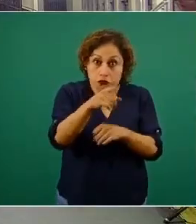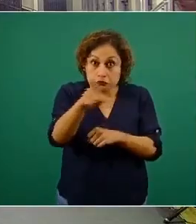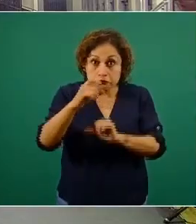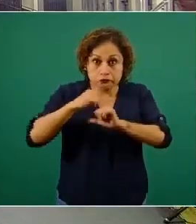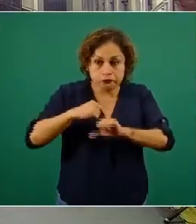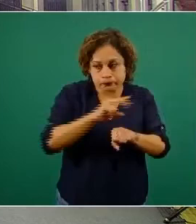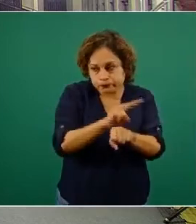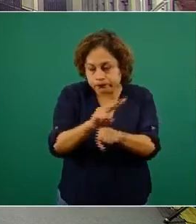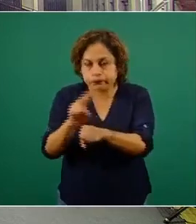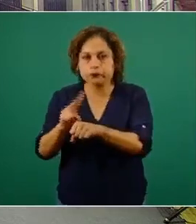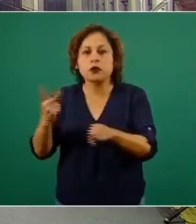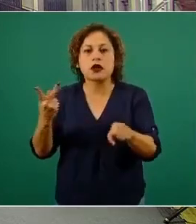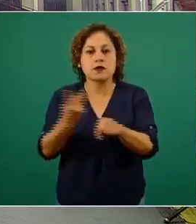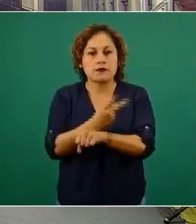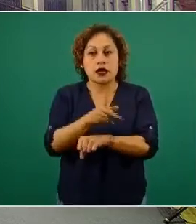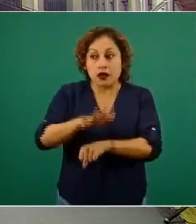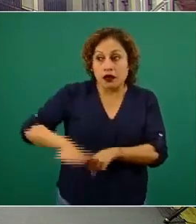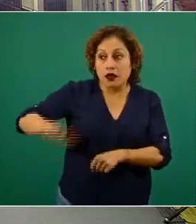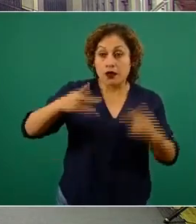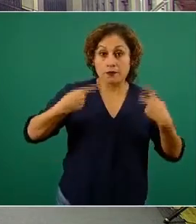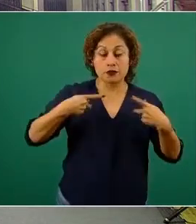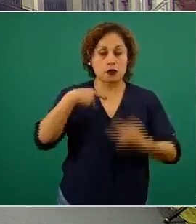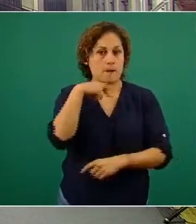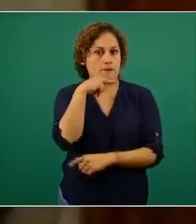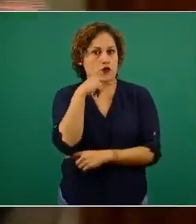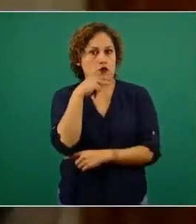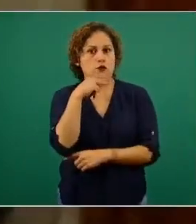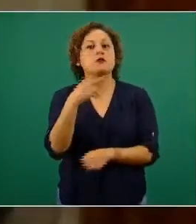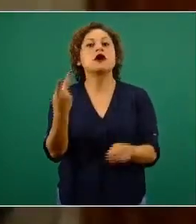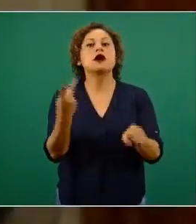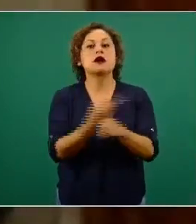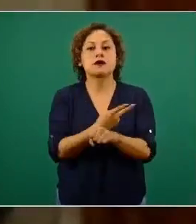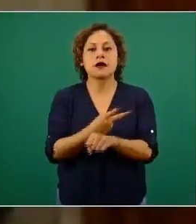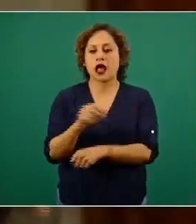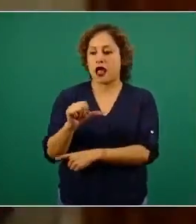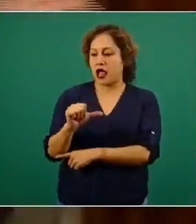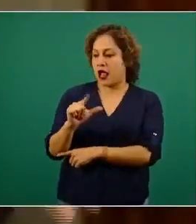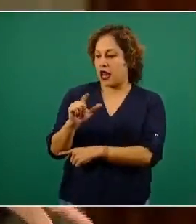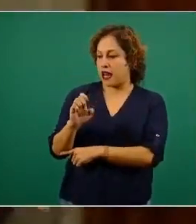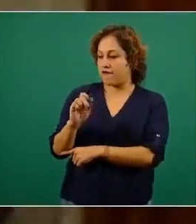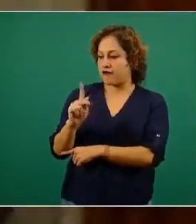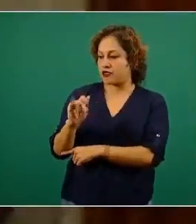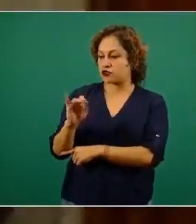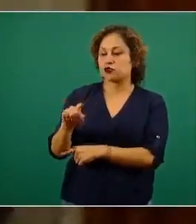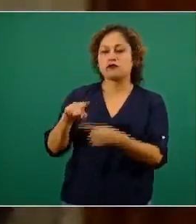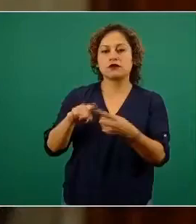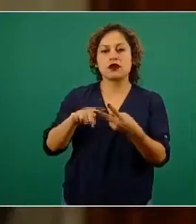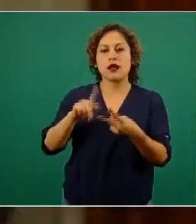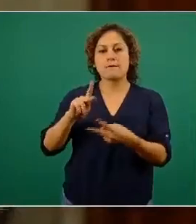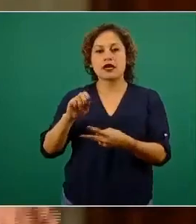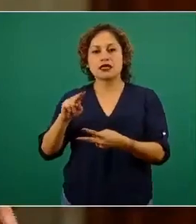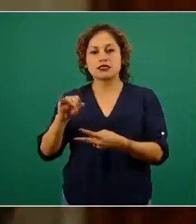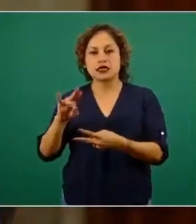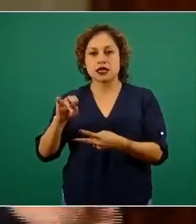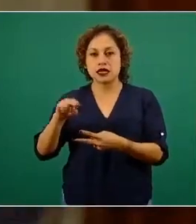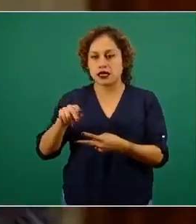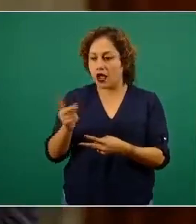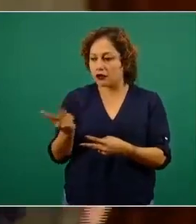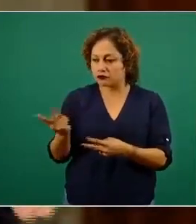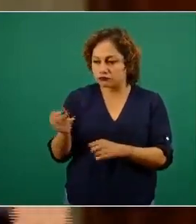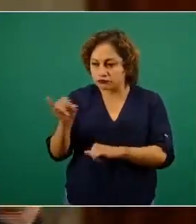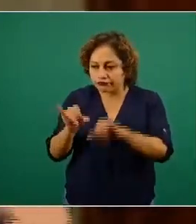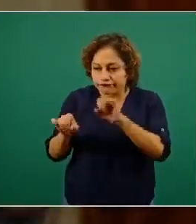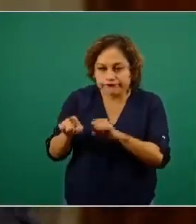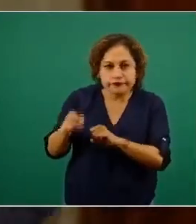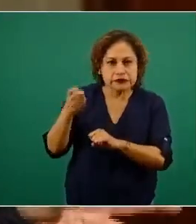preocupación, no sé si usted ya lo ha mencionado, el tema de las alergias sulfas penicilina y todo esto, pues la preocupación también